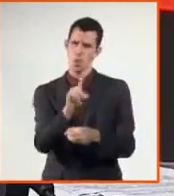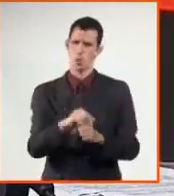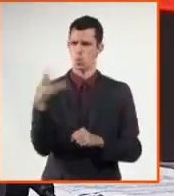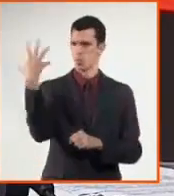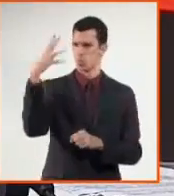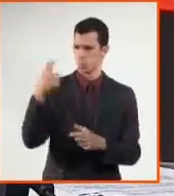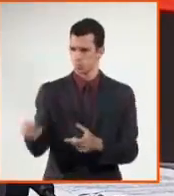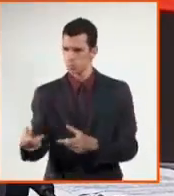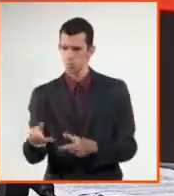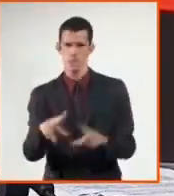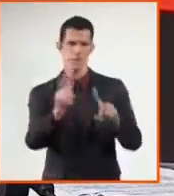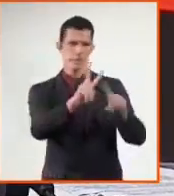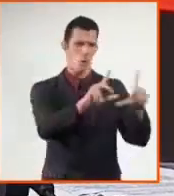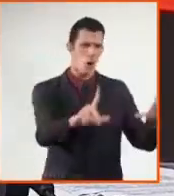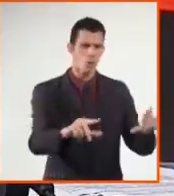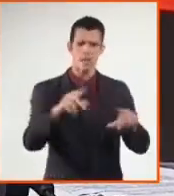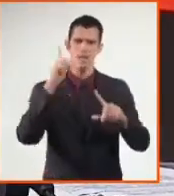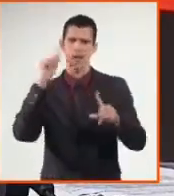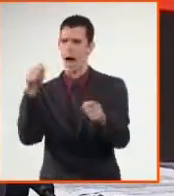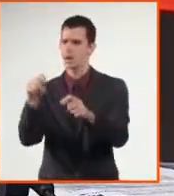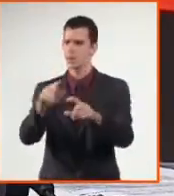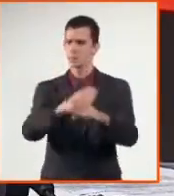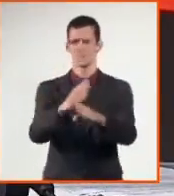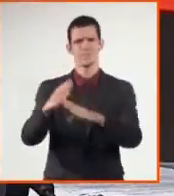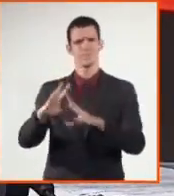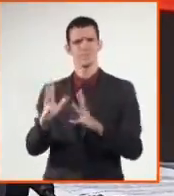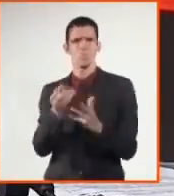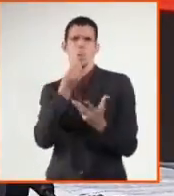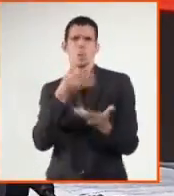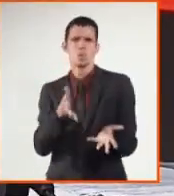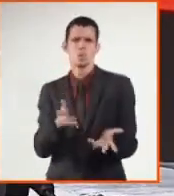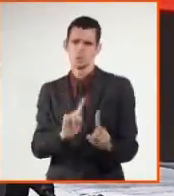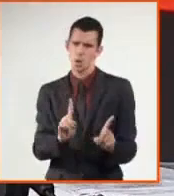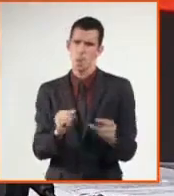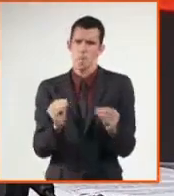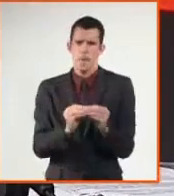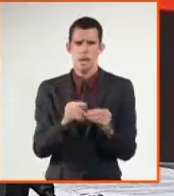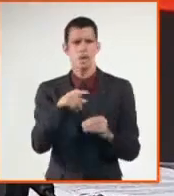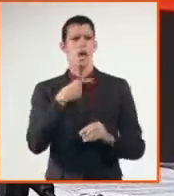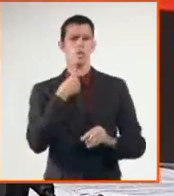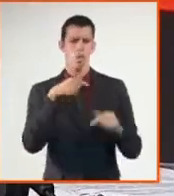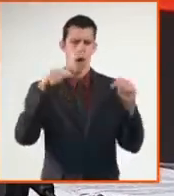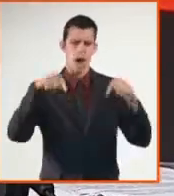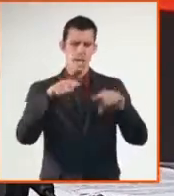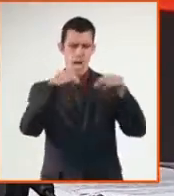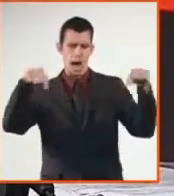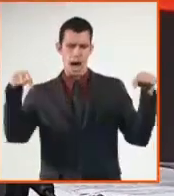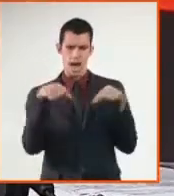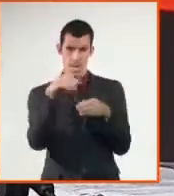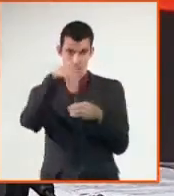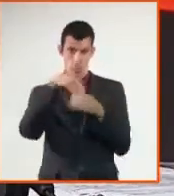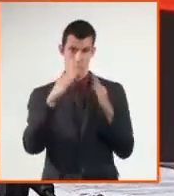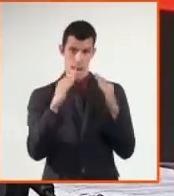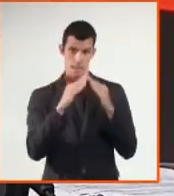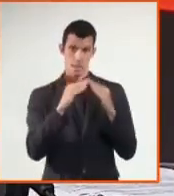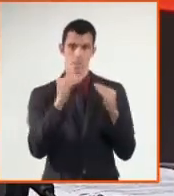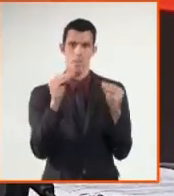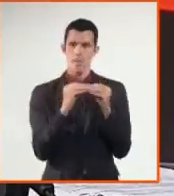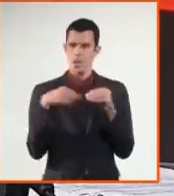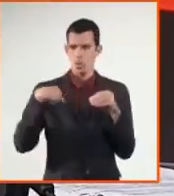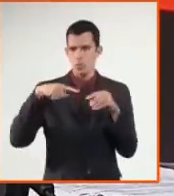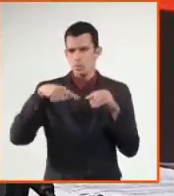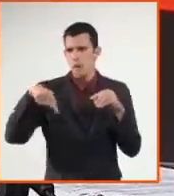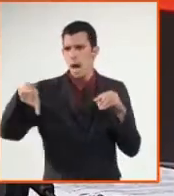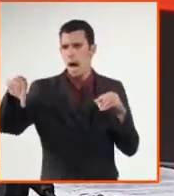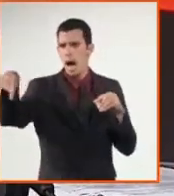del cambio de su matriz energética sobre todo hacia las energías limpias que en definitiva es el objetivo final de lo que se trabaja y